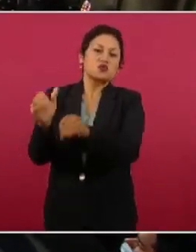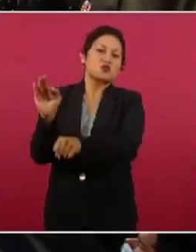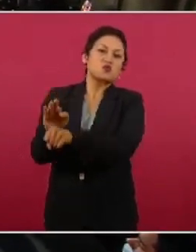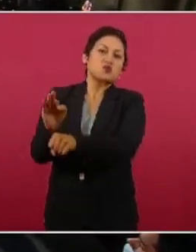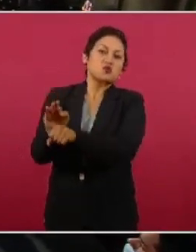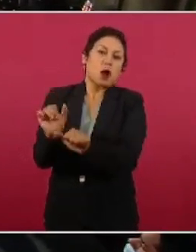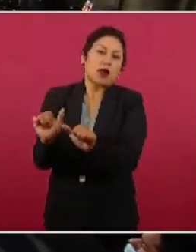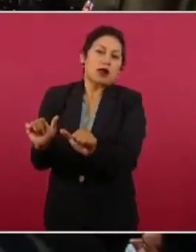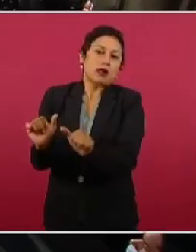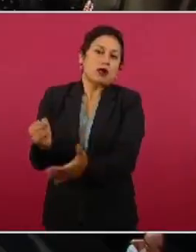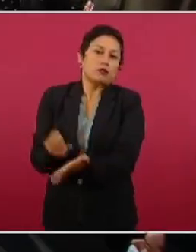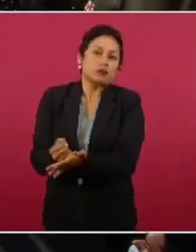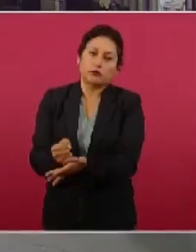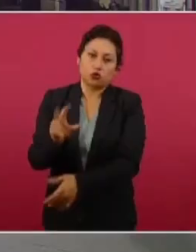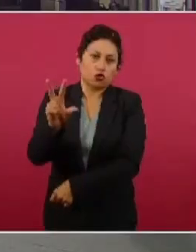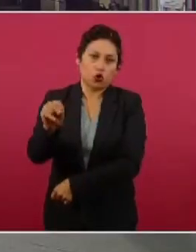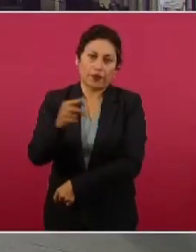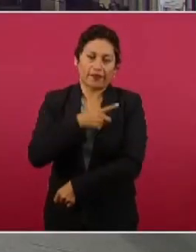Y